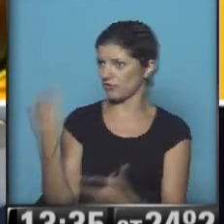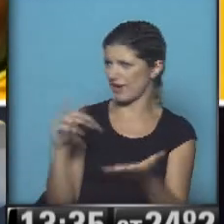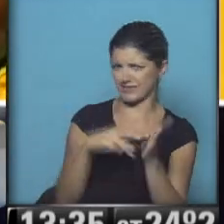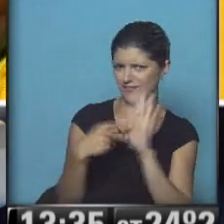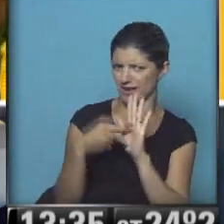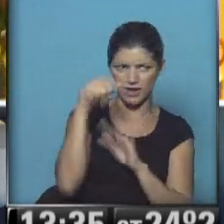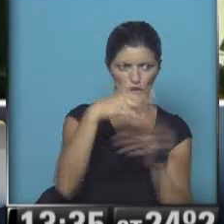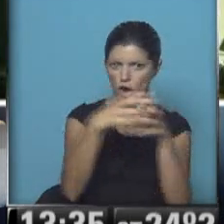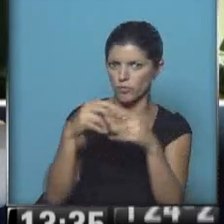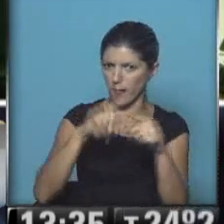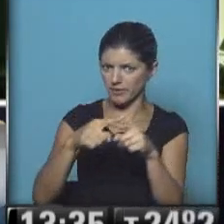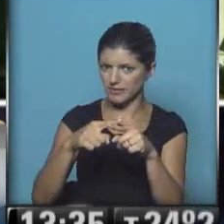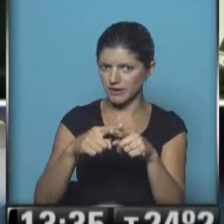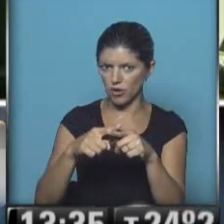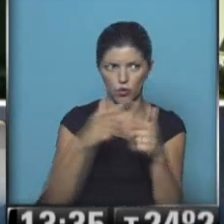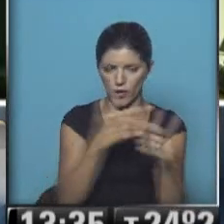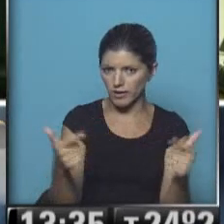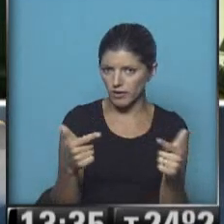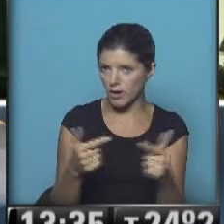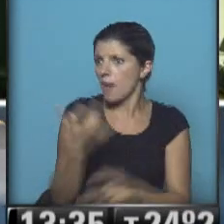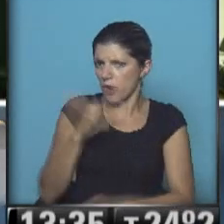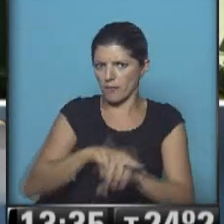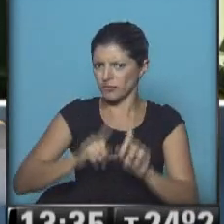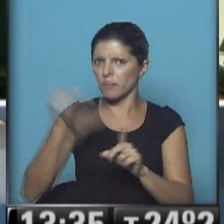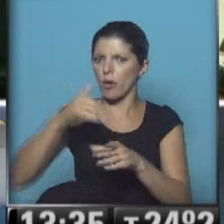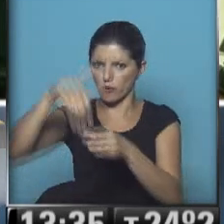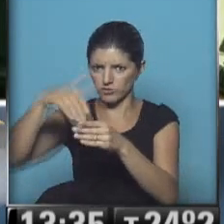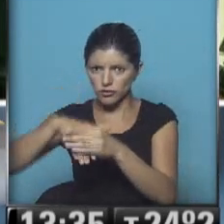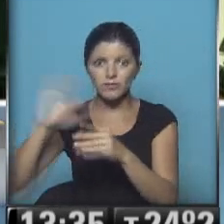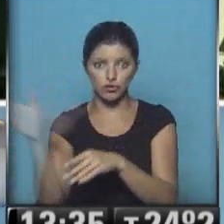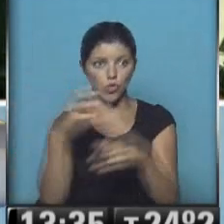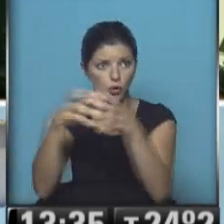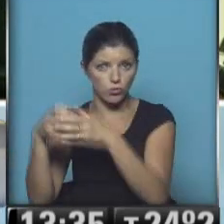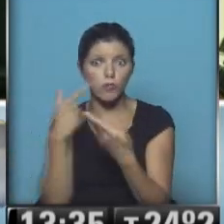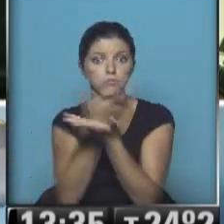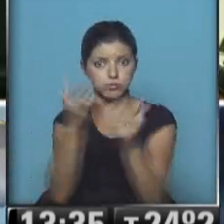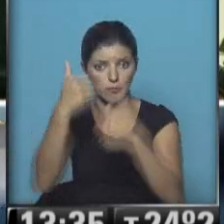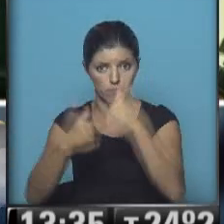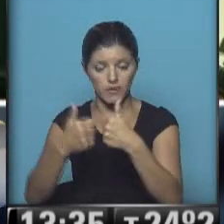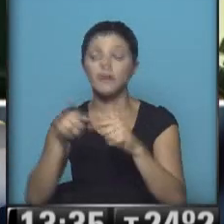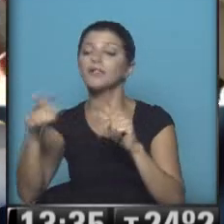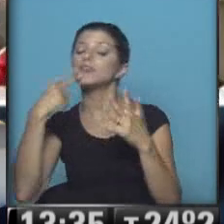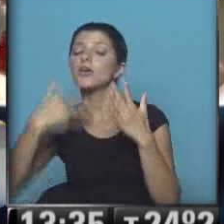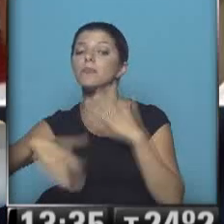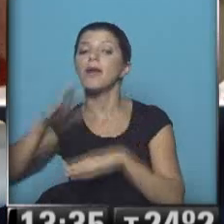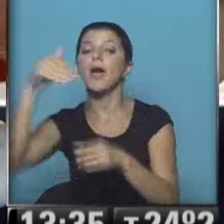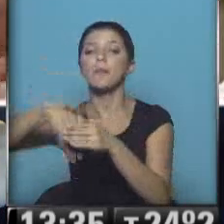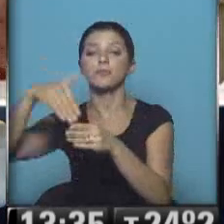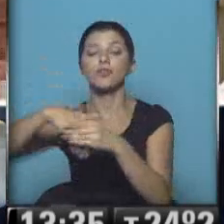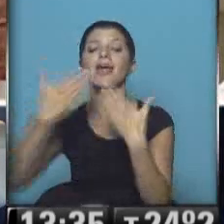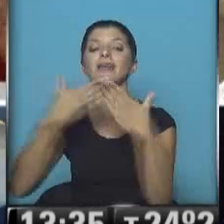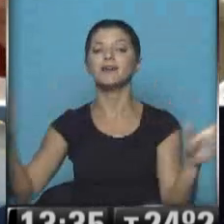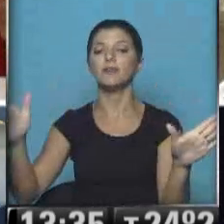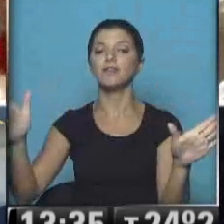política a pesar de que hay elecciones los partidos opositores se presentan y dicen preparar y realizar elecciones presidenciales libres y